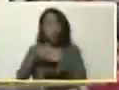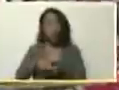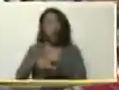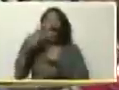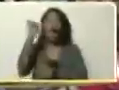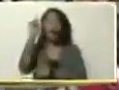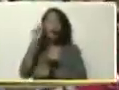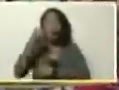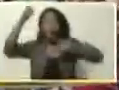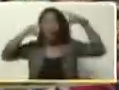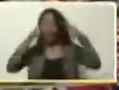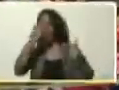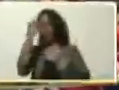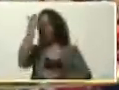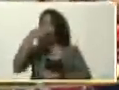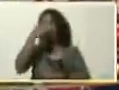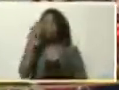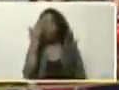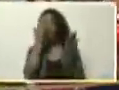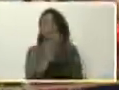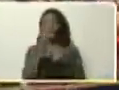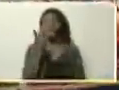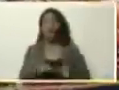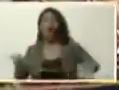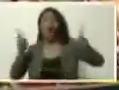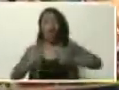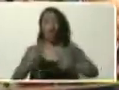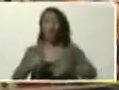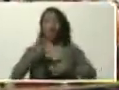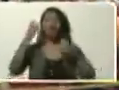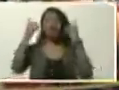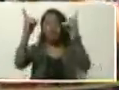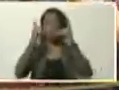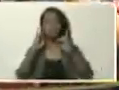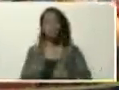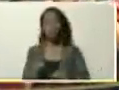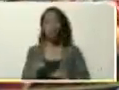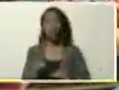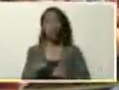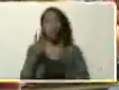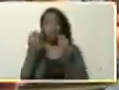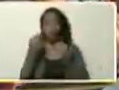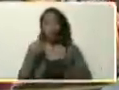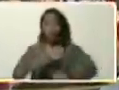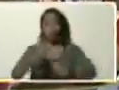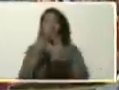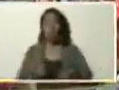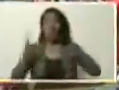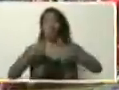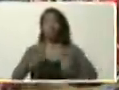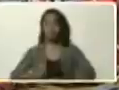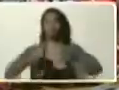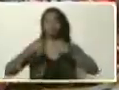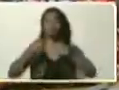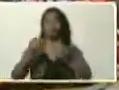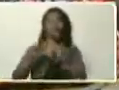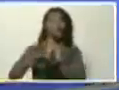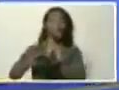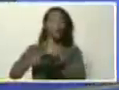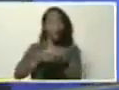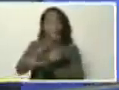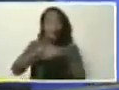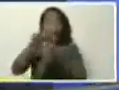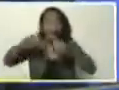chavista dando la cara con mucha valentía, con mucha determinación, con mucho coraje para resolver los problemas de